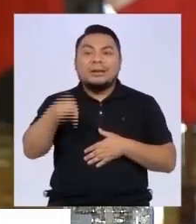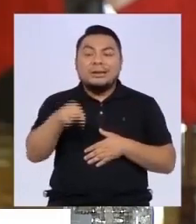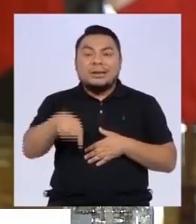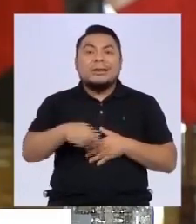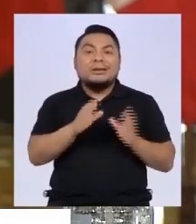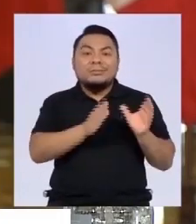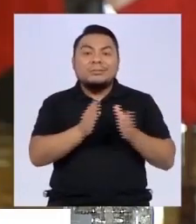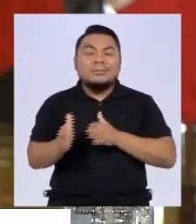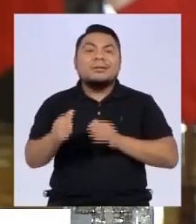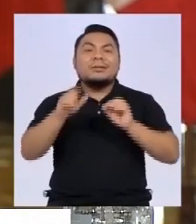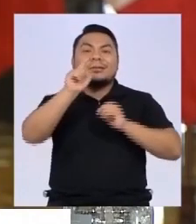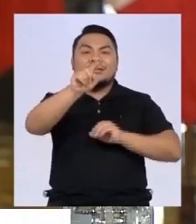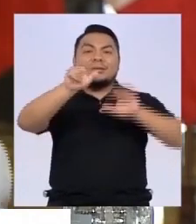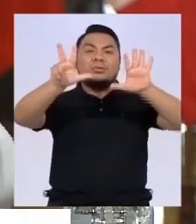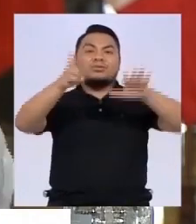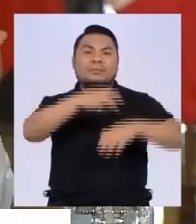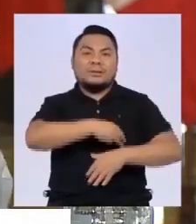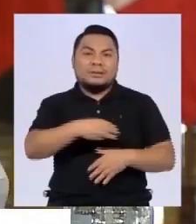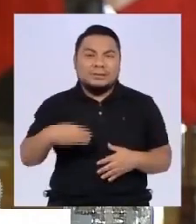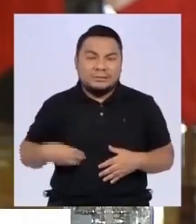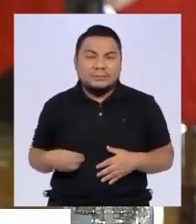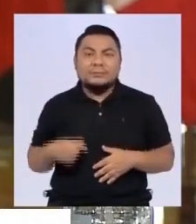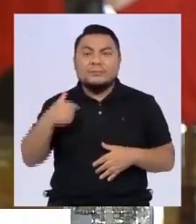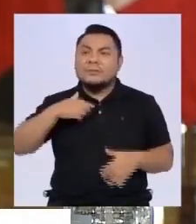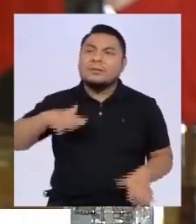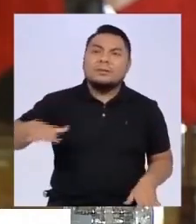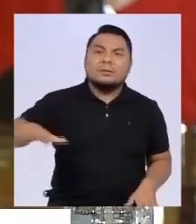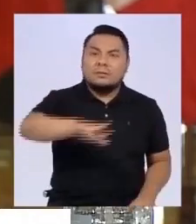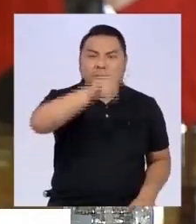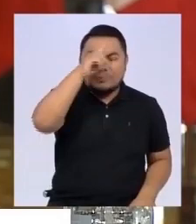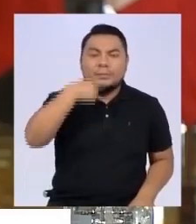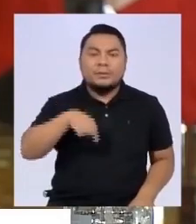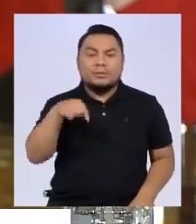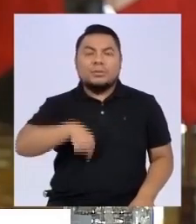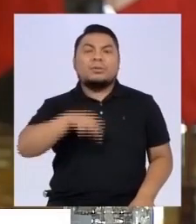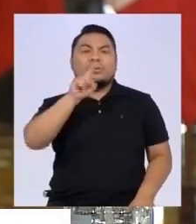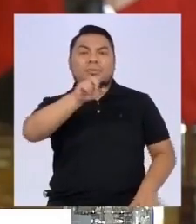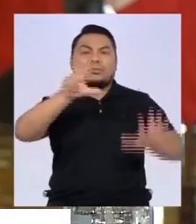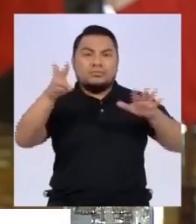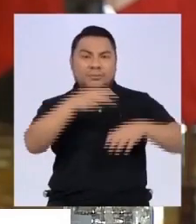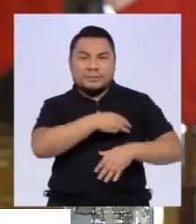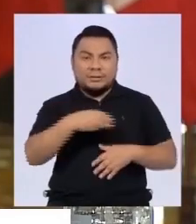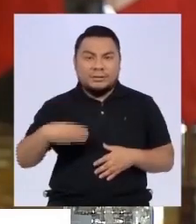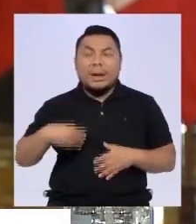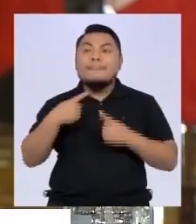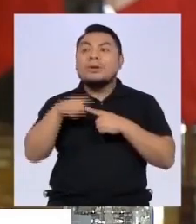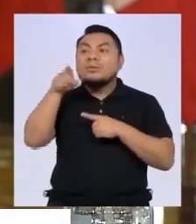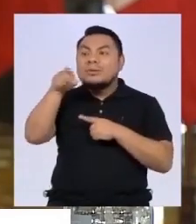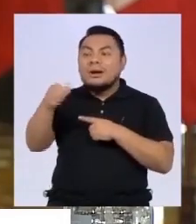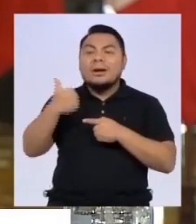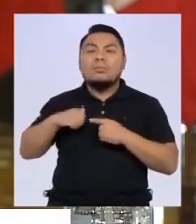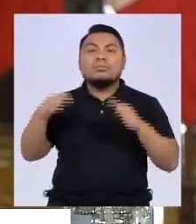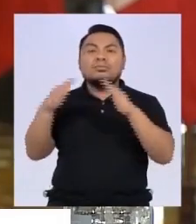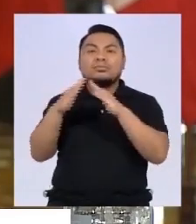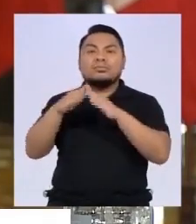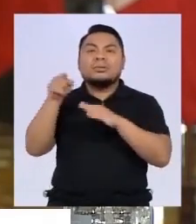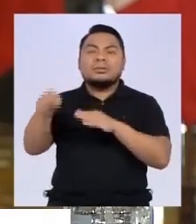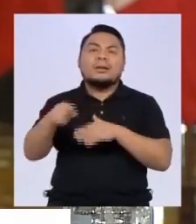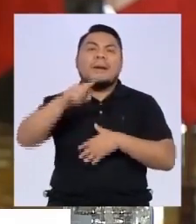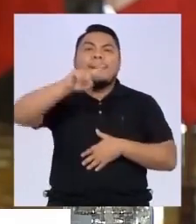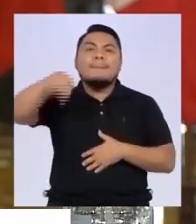ministerios. Tenemos alcance nacional, pero son 18 ministerios. El gobierno local, los municipios, están organizados